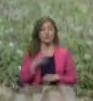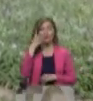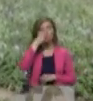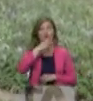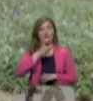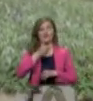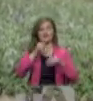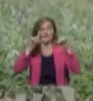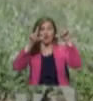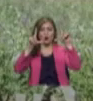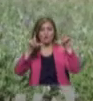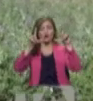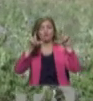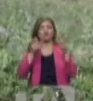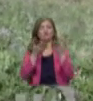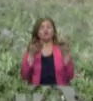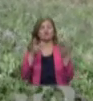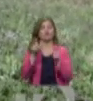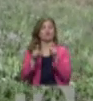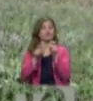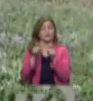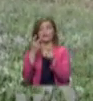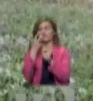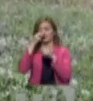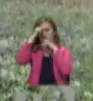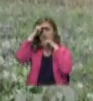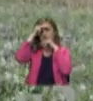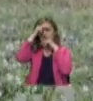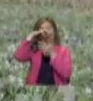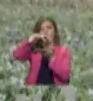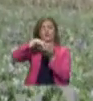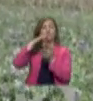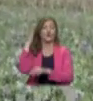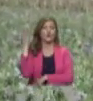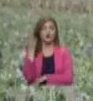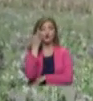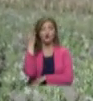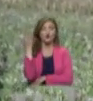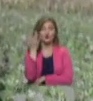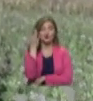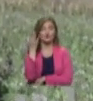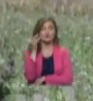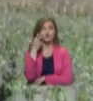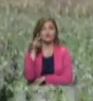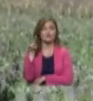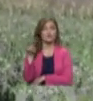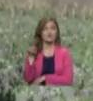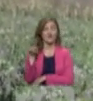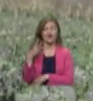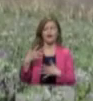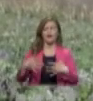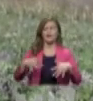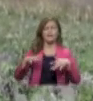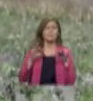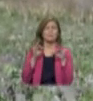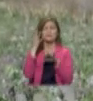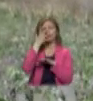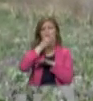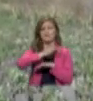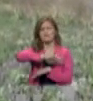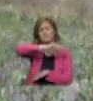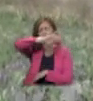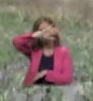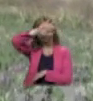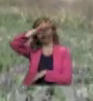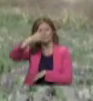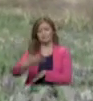bellas fotografías, fueron tomadas por uno de nuestros televidentes en la provincia de Tungurahua, y en ellas se observa la majestuosidad del Chimborazo